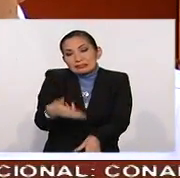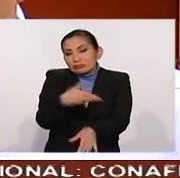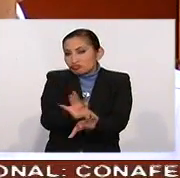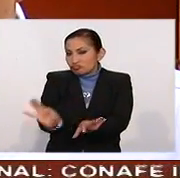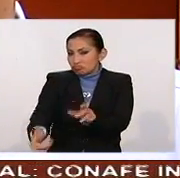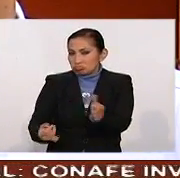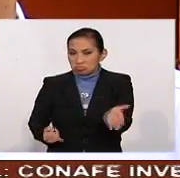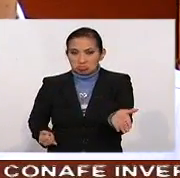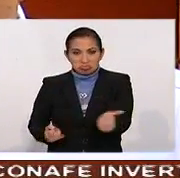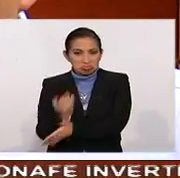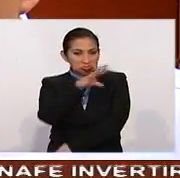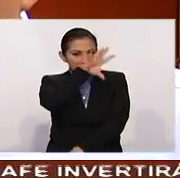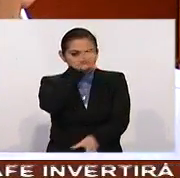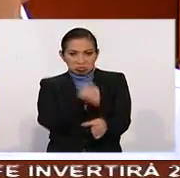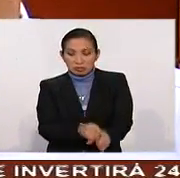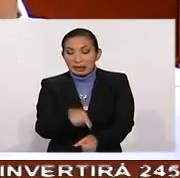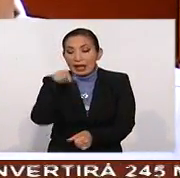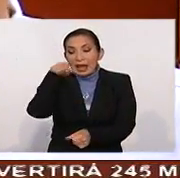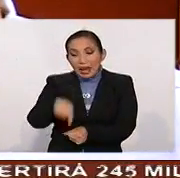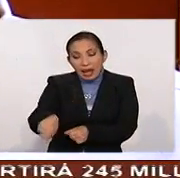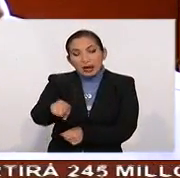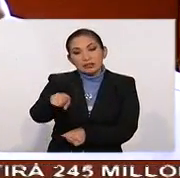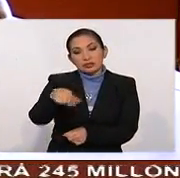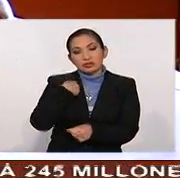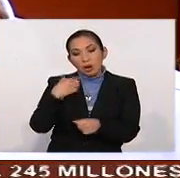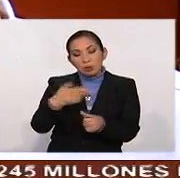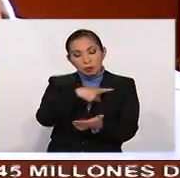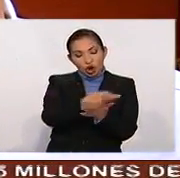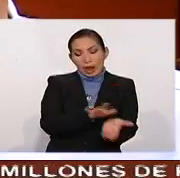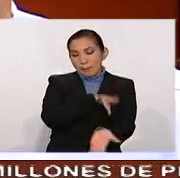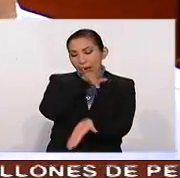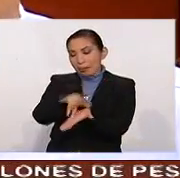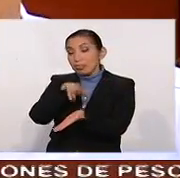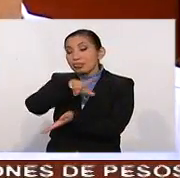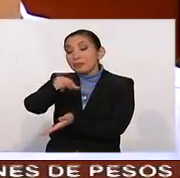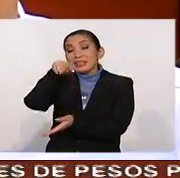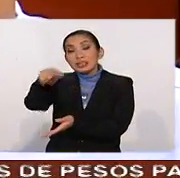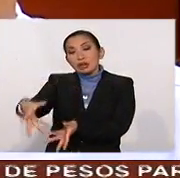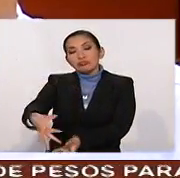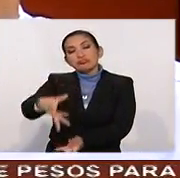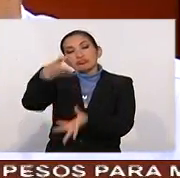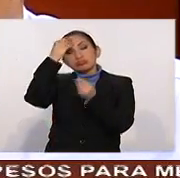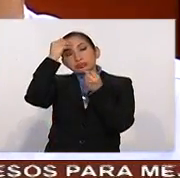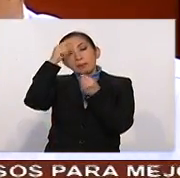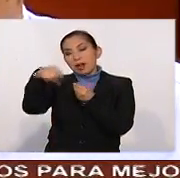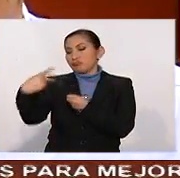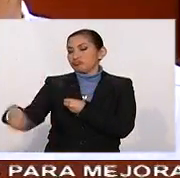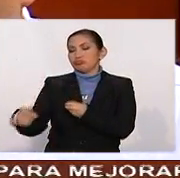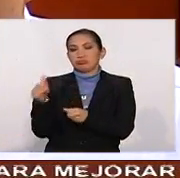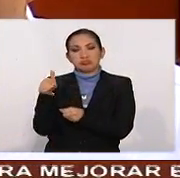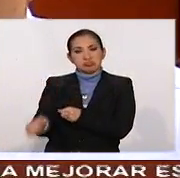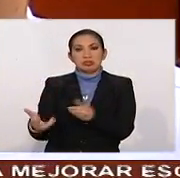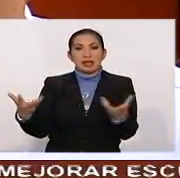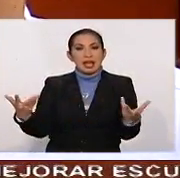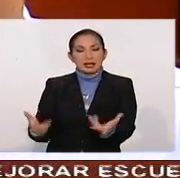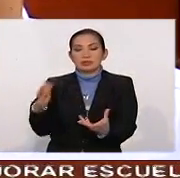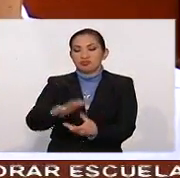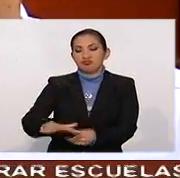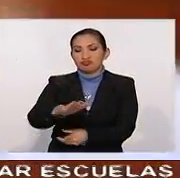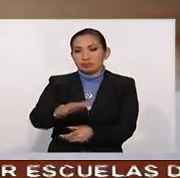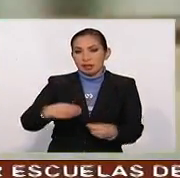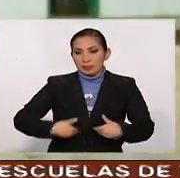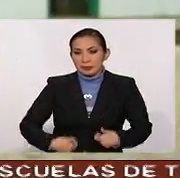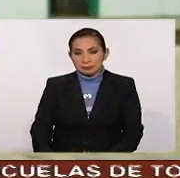definitiva. Que ellos, después de la intervención de los programas, sean capaces de resolver su propia condición